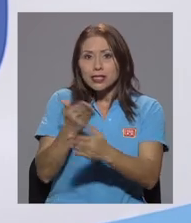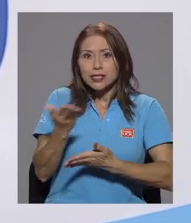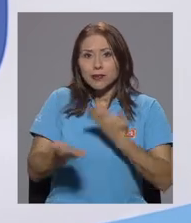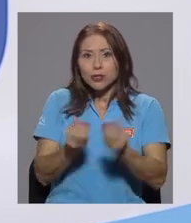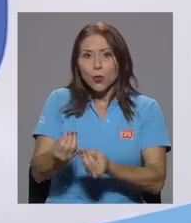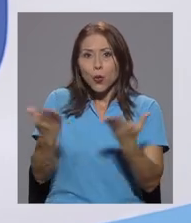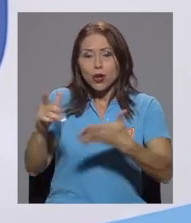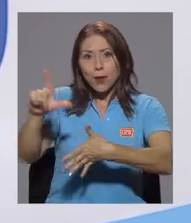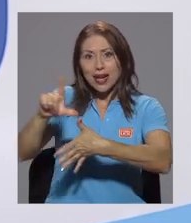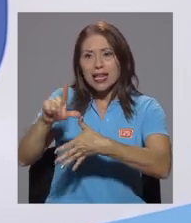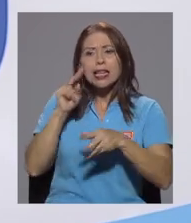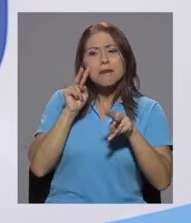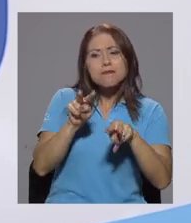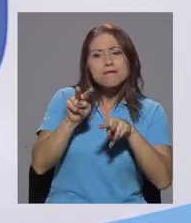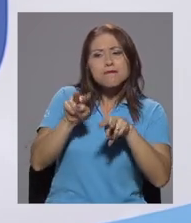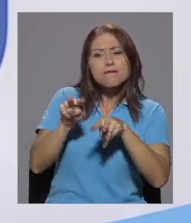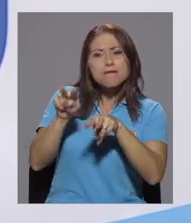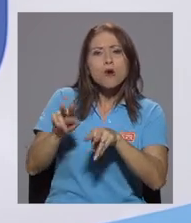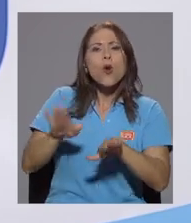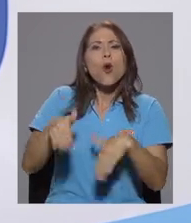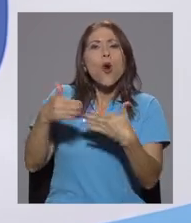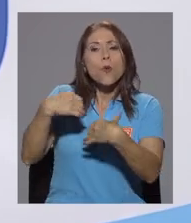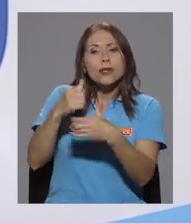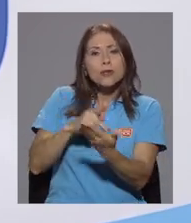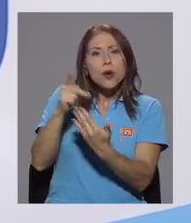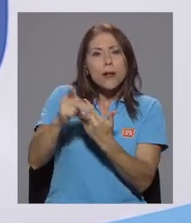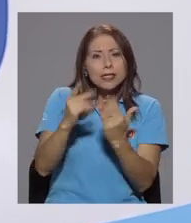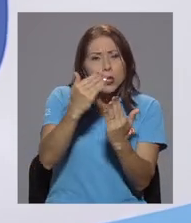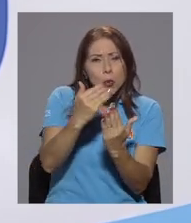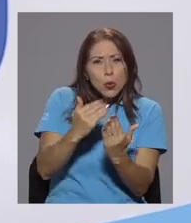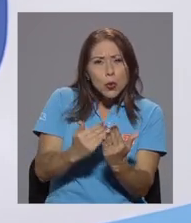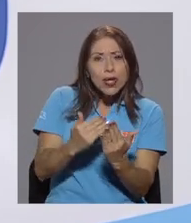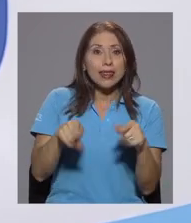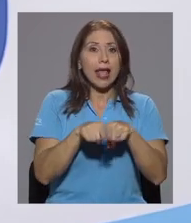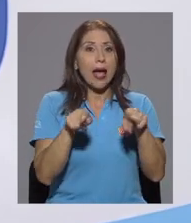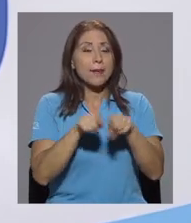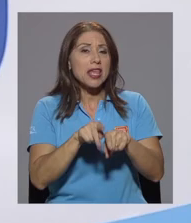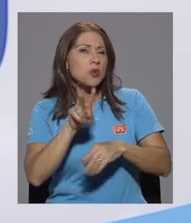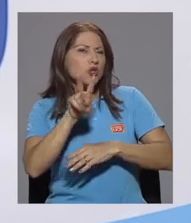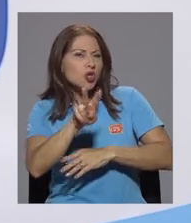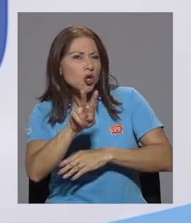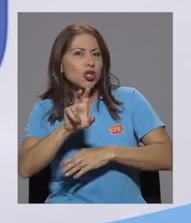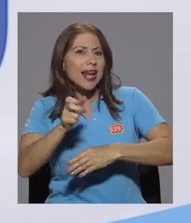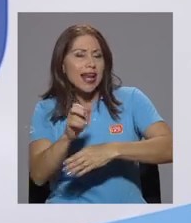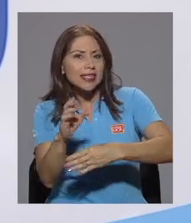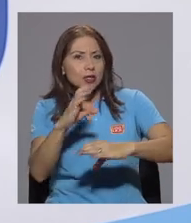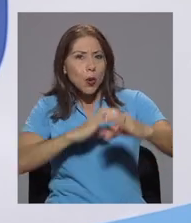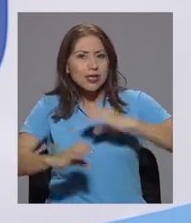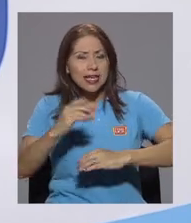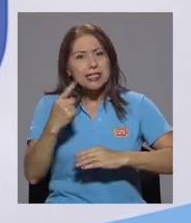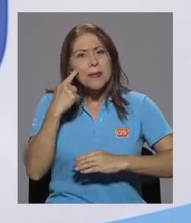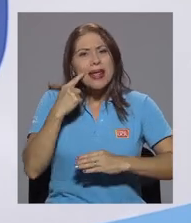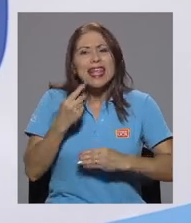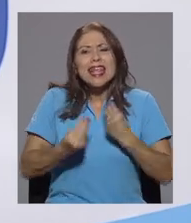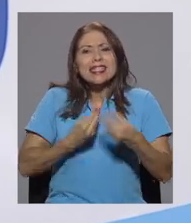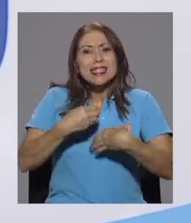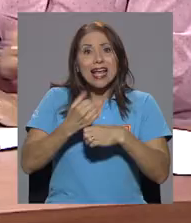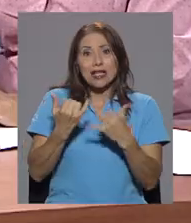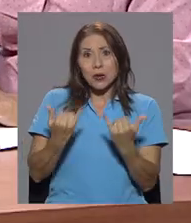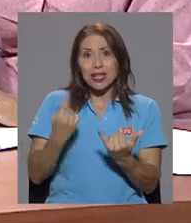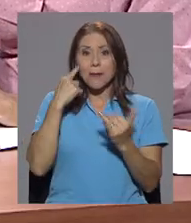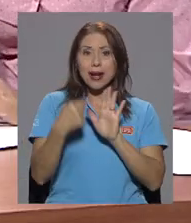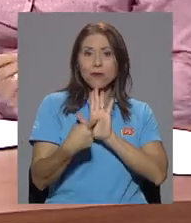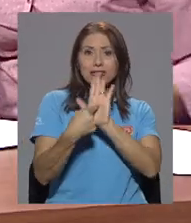programan y también en unos dos canales comerciales porque queríamos ver qué era lo que se hacía ahorita en la televisión para programar y para ofrecerle al público